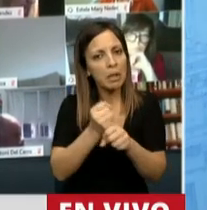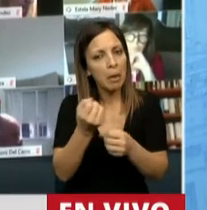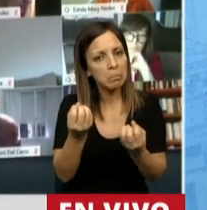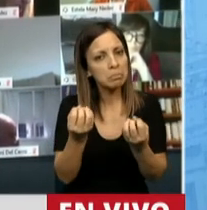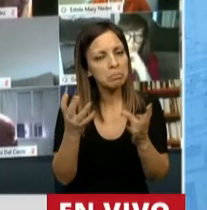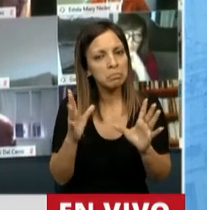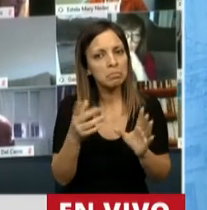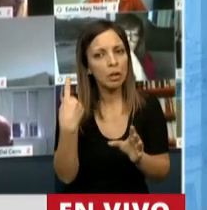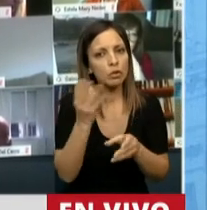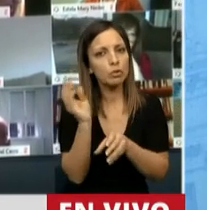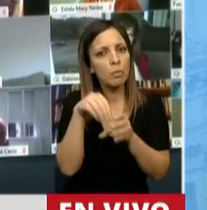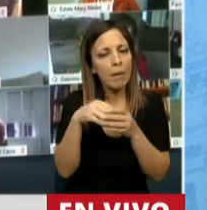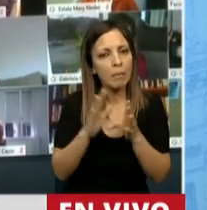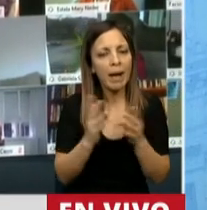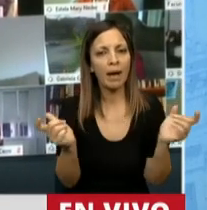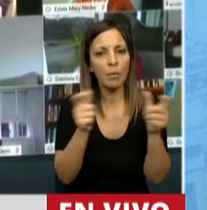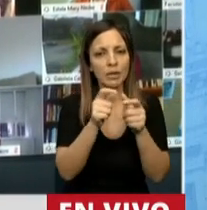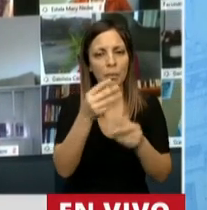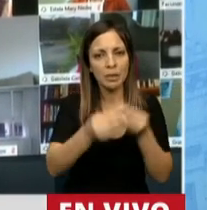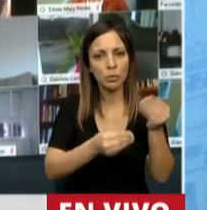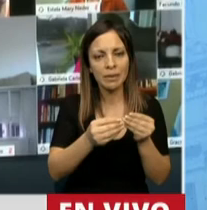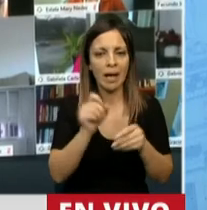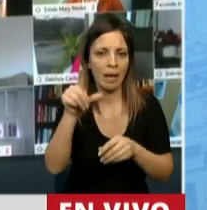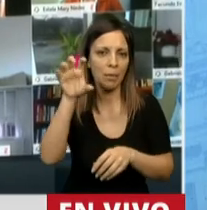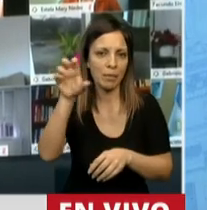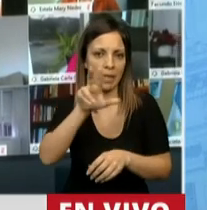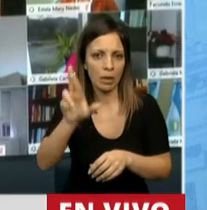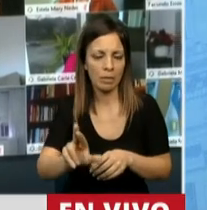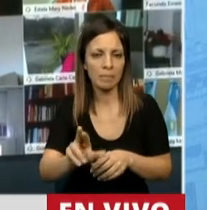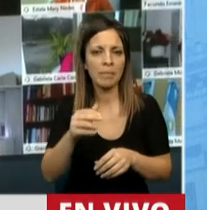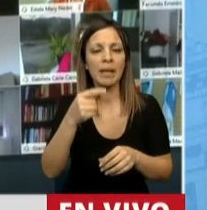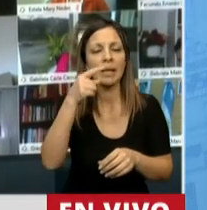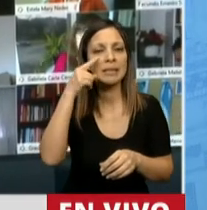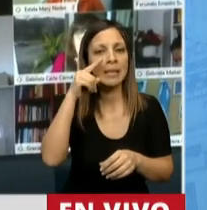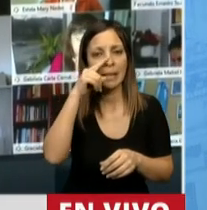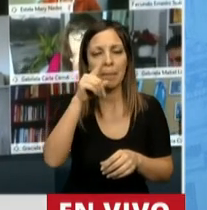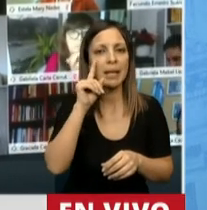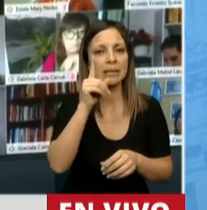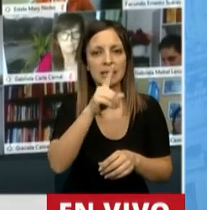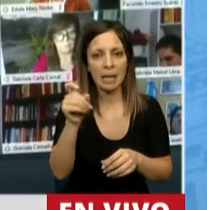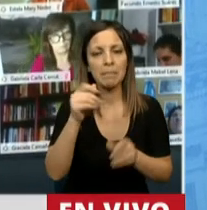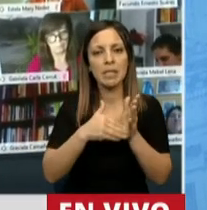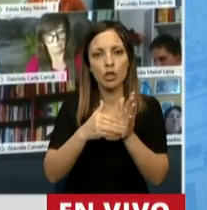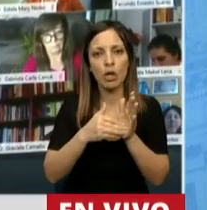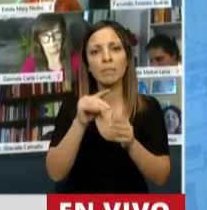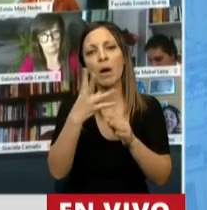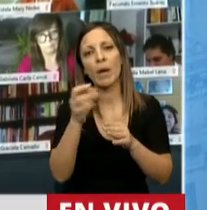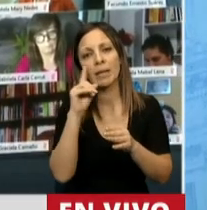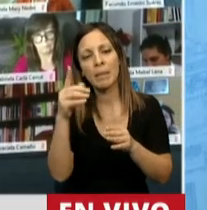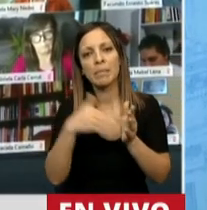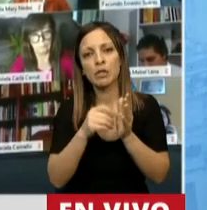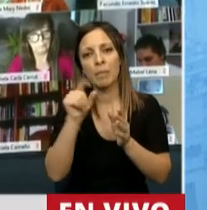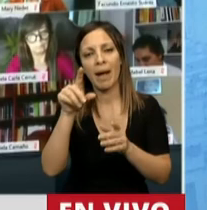en esta ampliación presupuestaria para la provincia de La Rioja, más de 7.100 millones a la misma y más de 340 millones hacia los